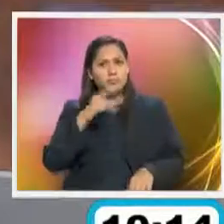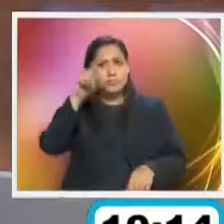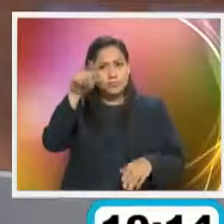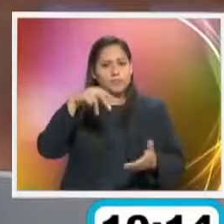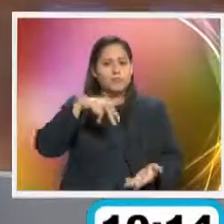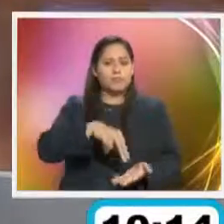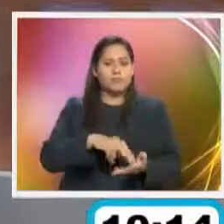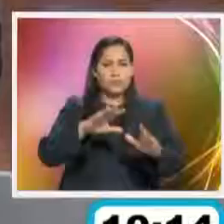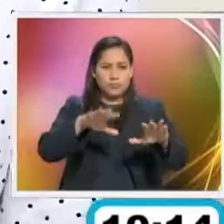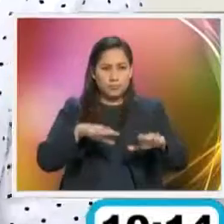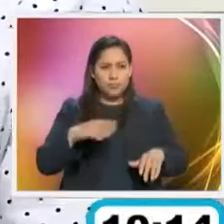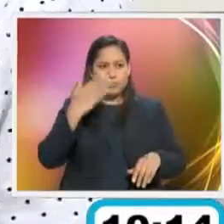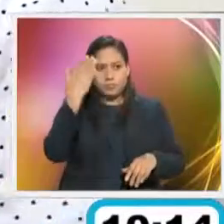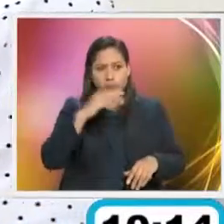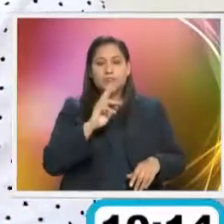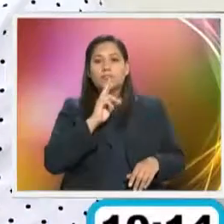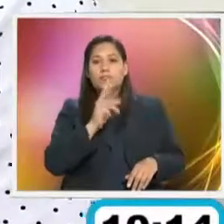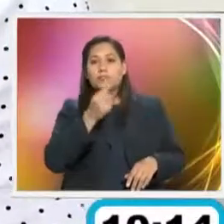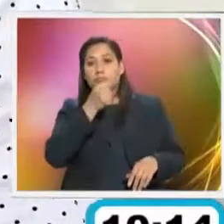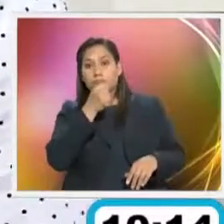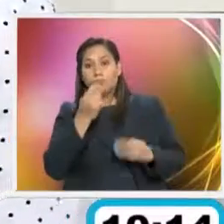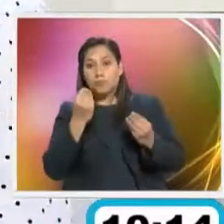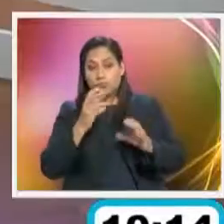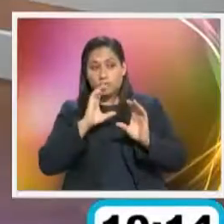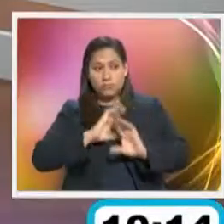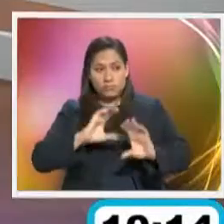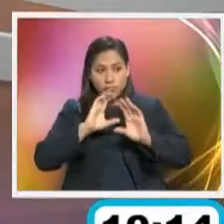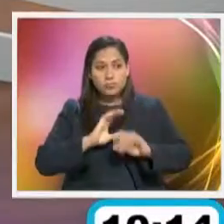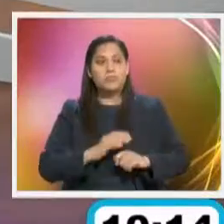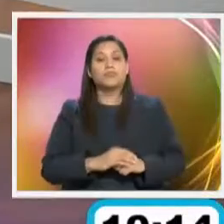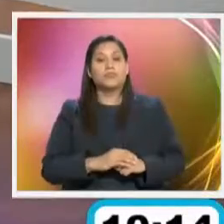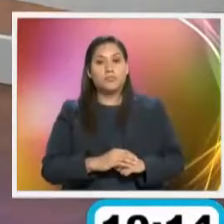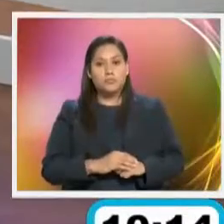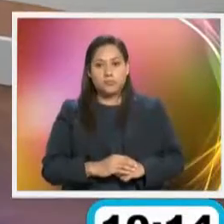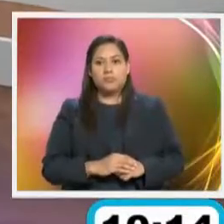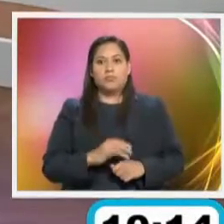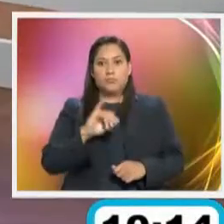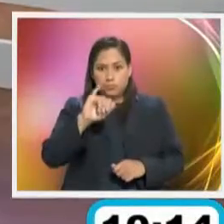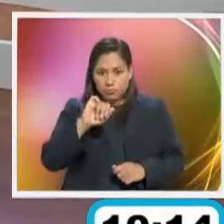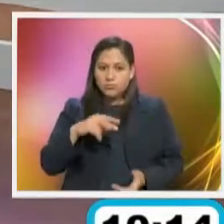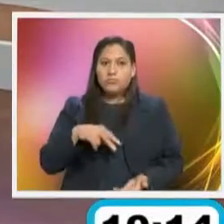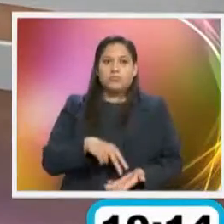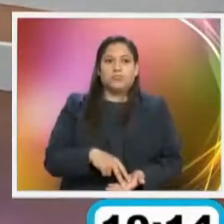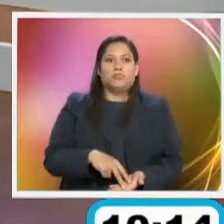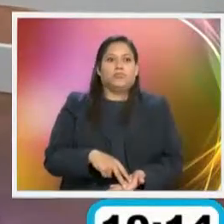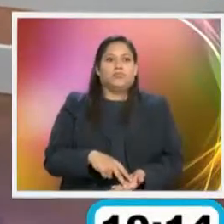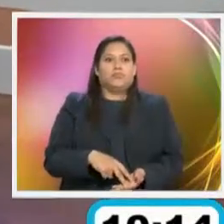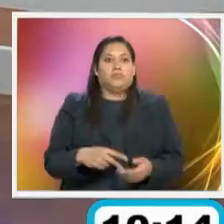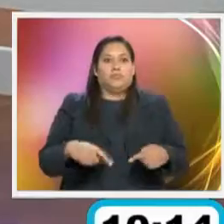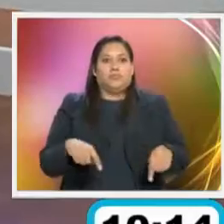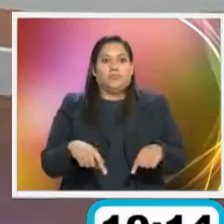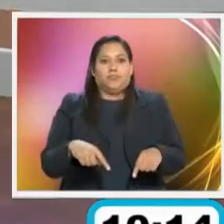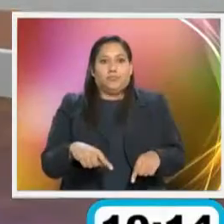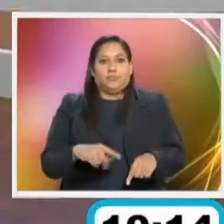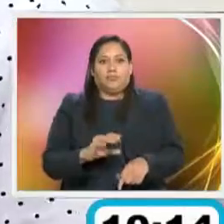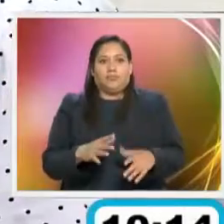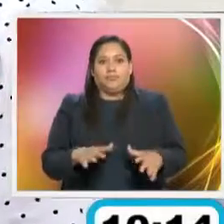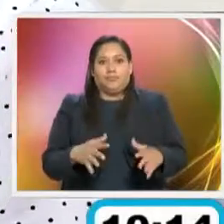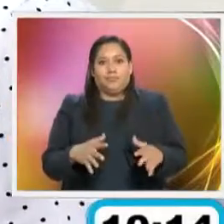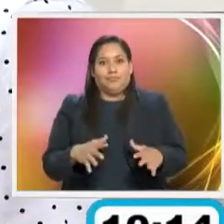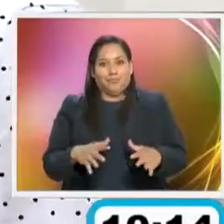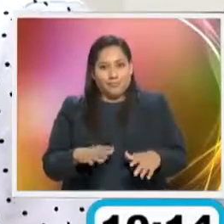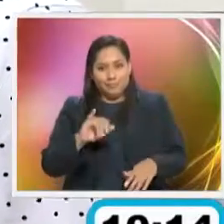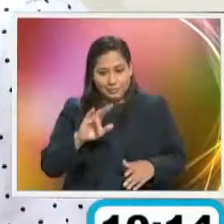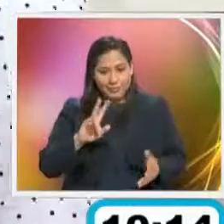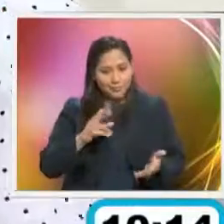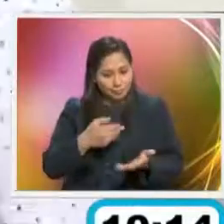escenario? Porque yo sé de la voz de muchos cantantes que sí te paraliza, o sea, sí tienes que tener este